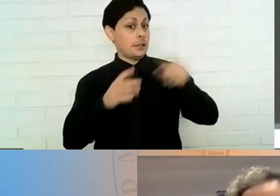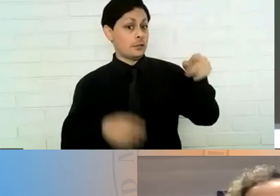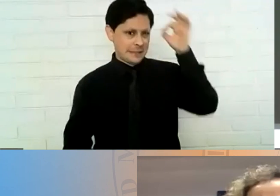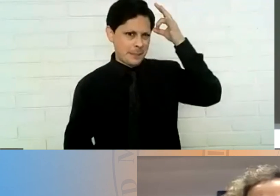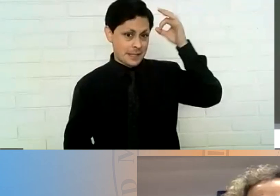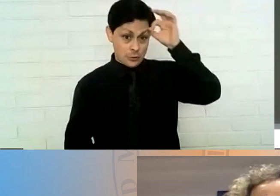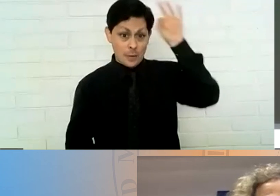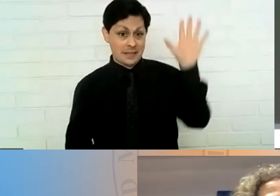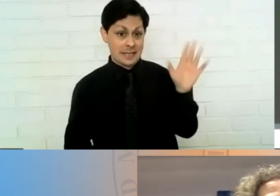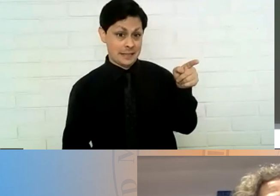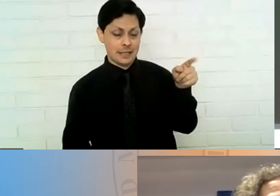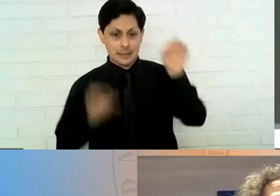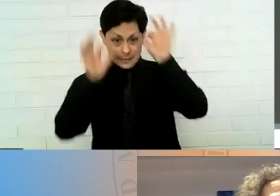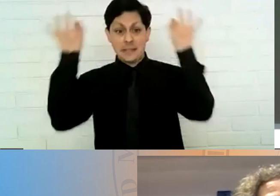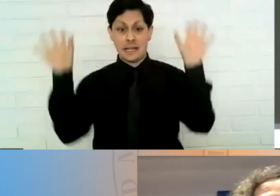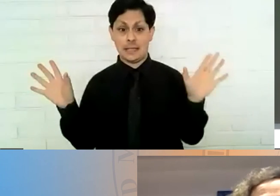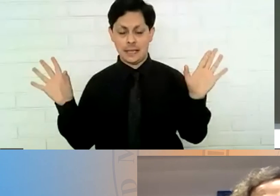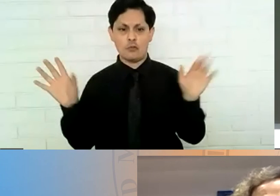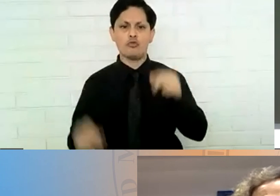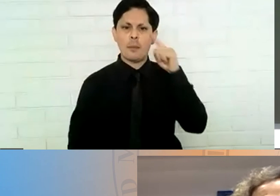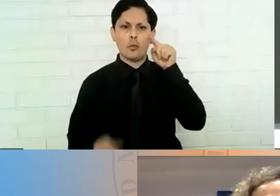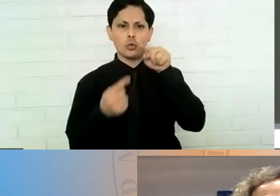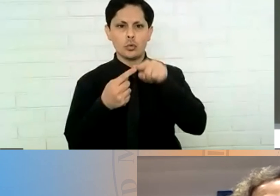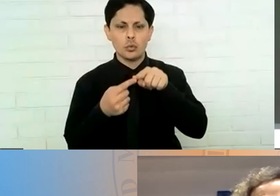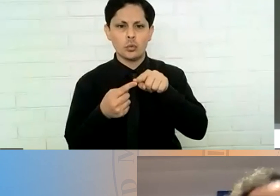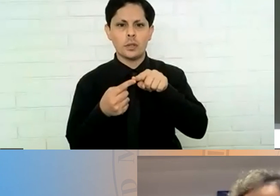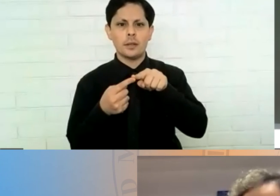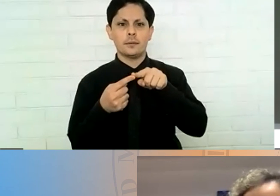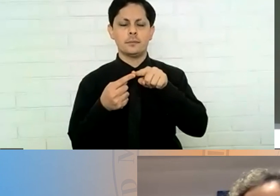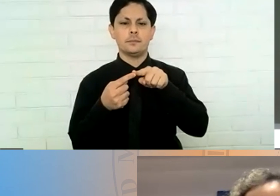el subvertir nuestros saberes, nuestra postura, nuestra